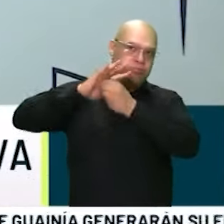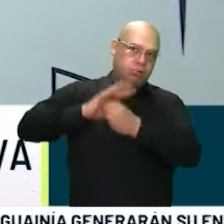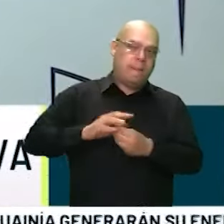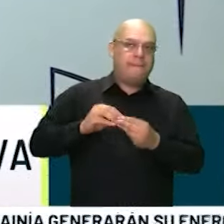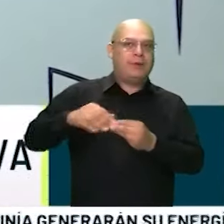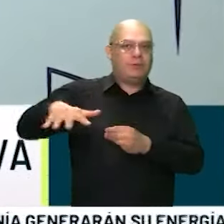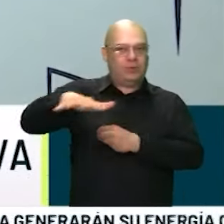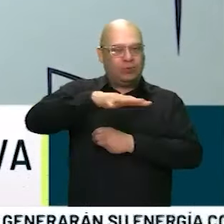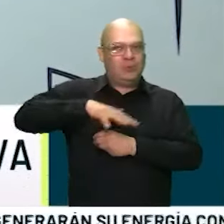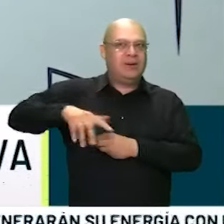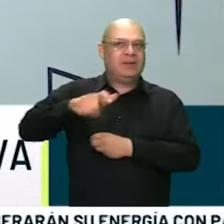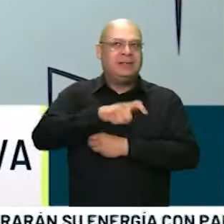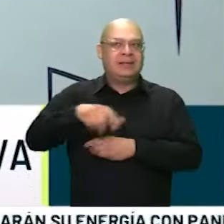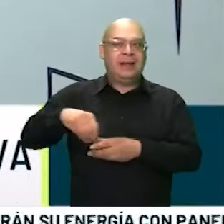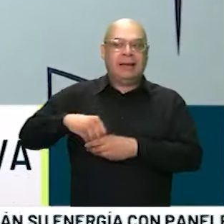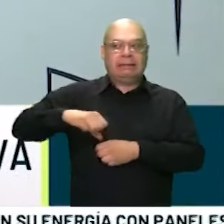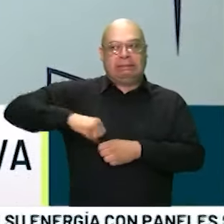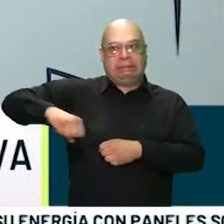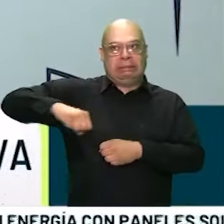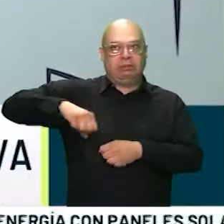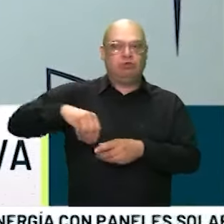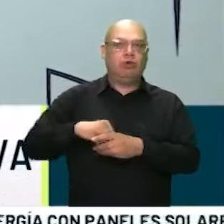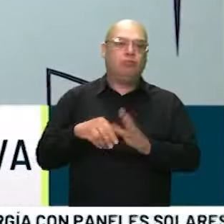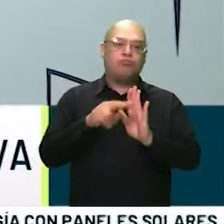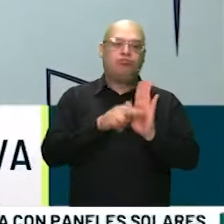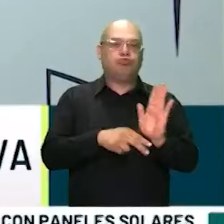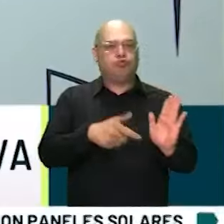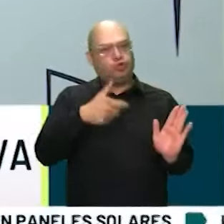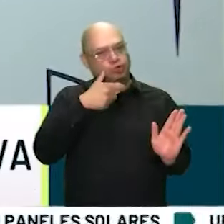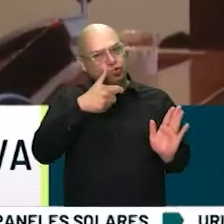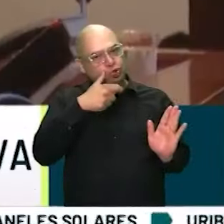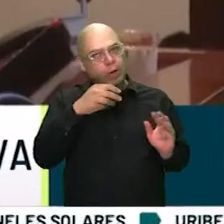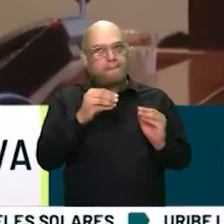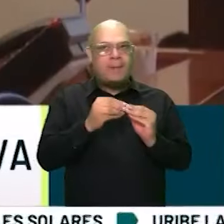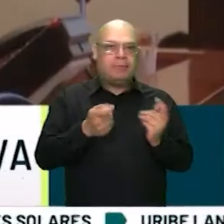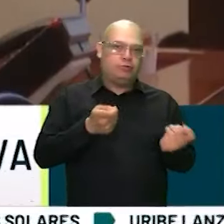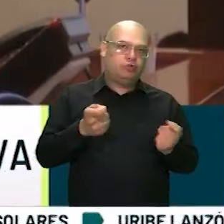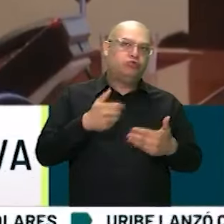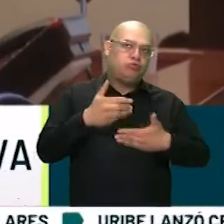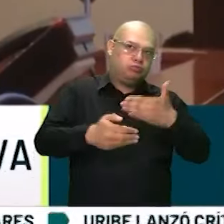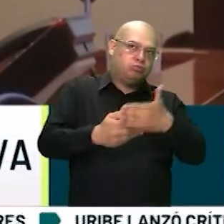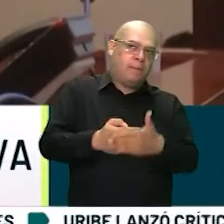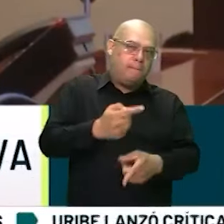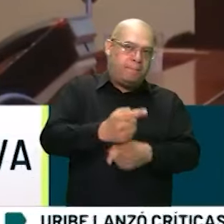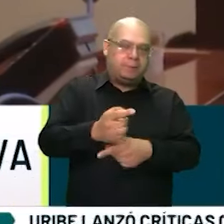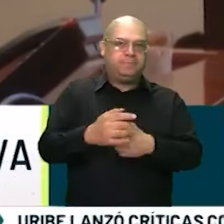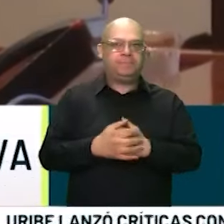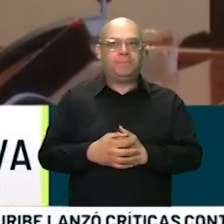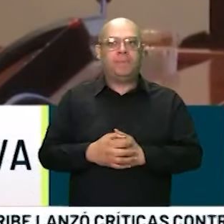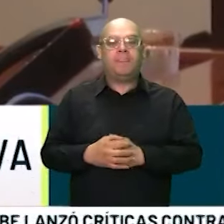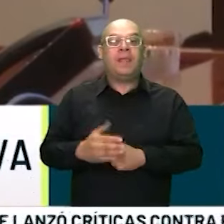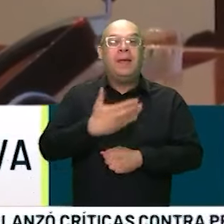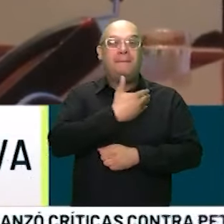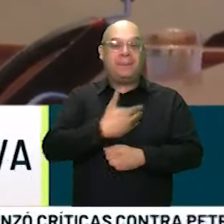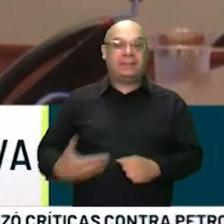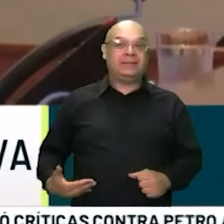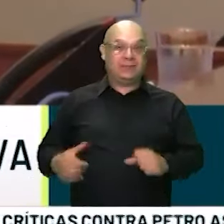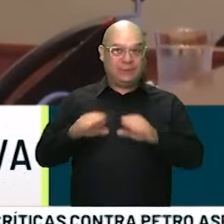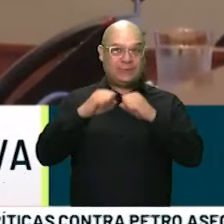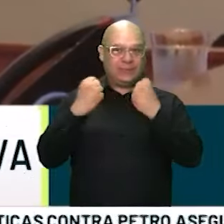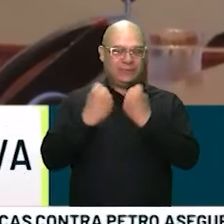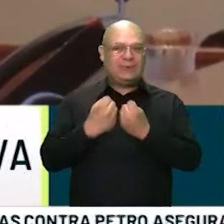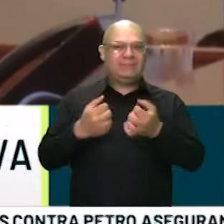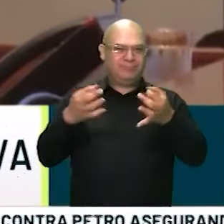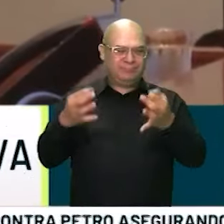ciudadanía tiene derecho a que se haga un control político riguroso y con plenas garantías ante el hecho el presidente del Consejo aseguró que en el